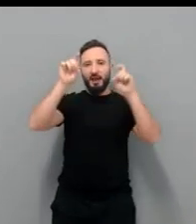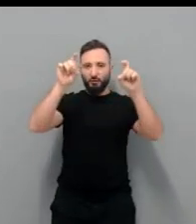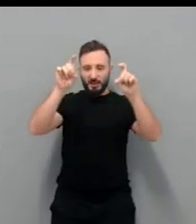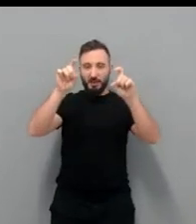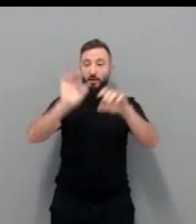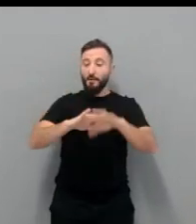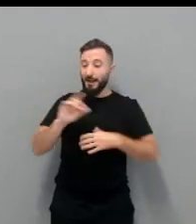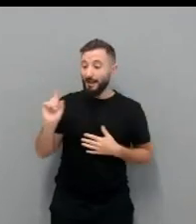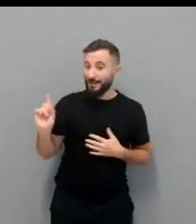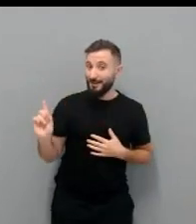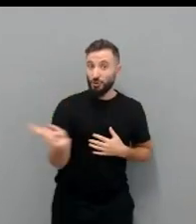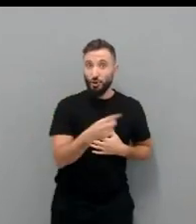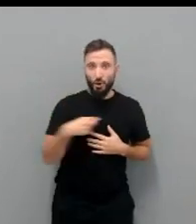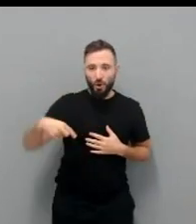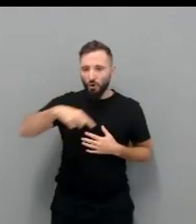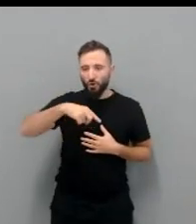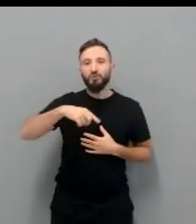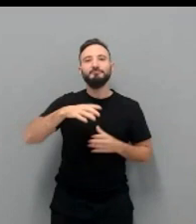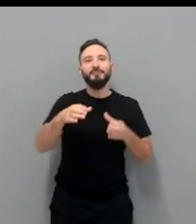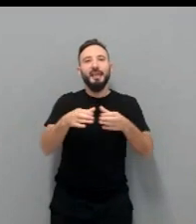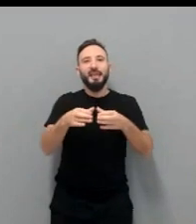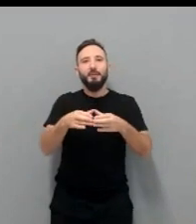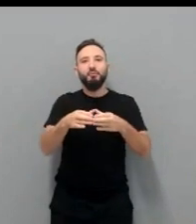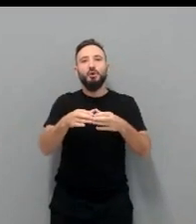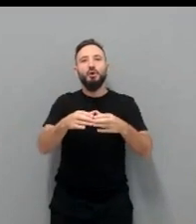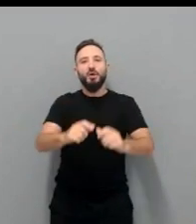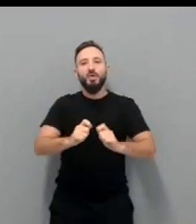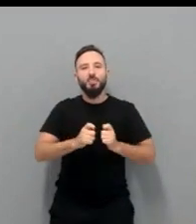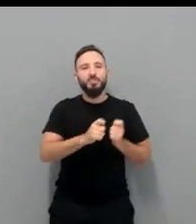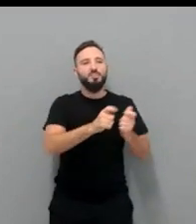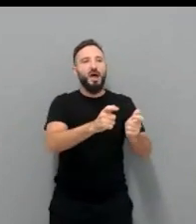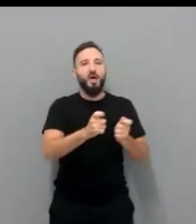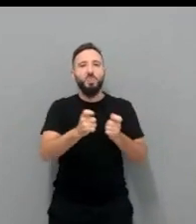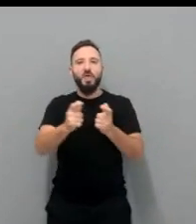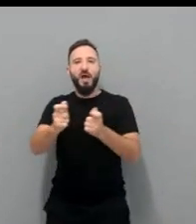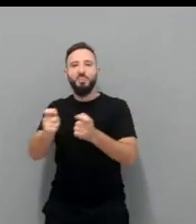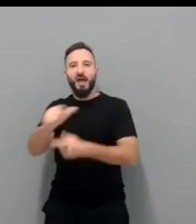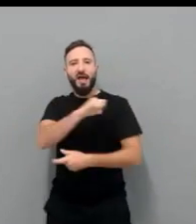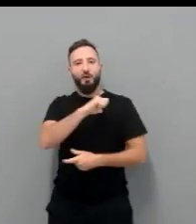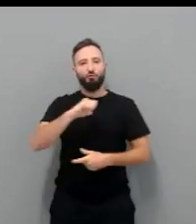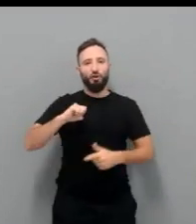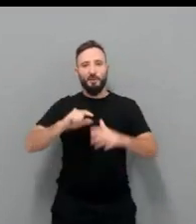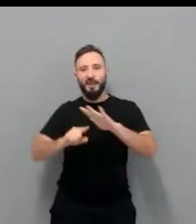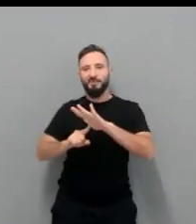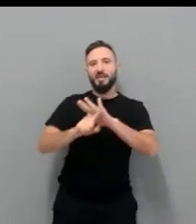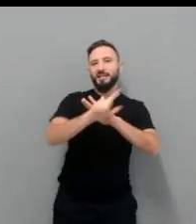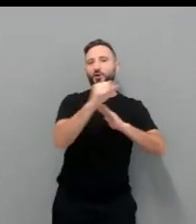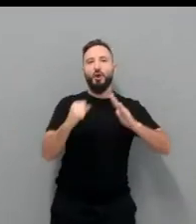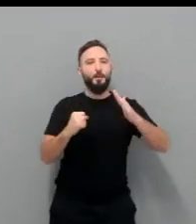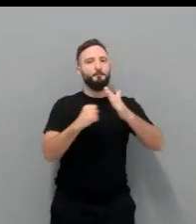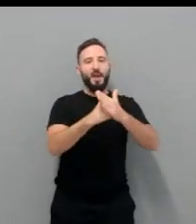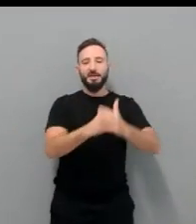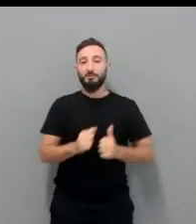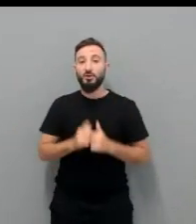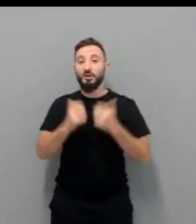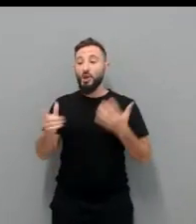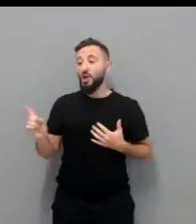entre todos consigamos el mayor desarrollo y la mayor autonomía posible para esa persona. Entonces, bueno, yo creo que todos tenemos